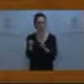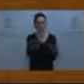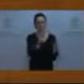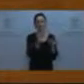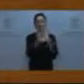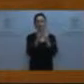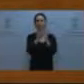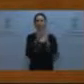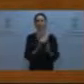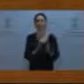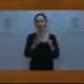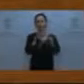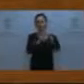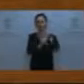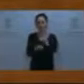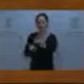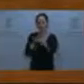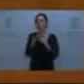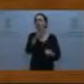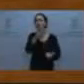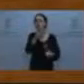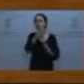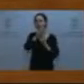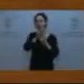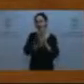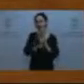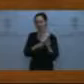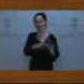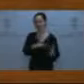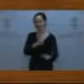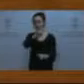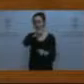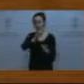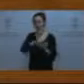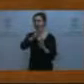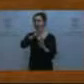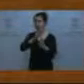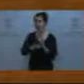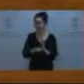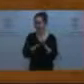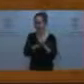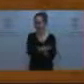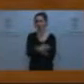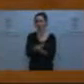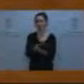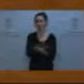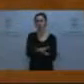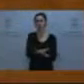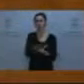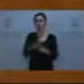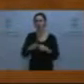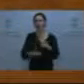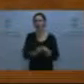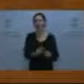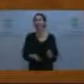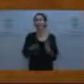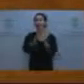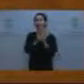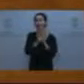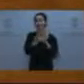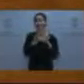de menores. Reglamento de la Comisión de Participación. Reglamento de mediación familiar. Decreto de